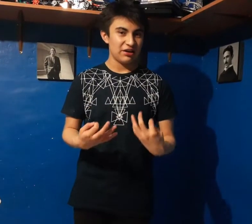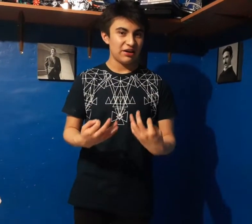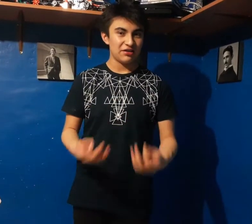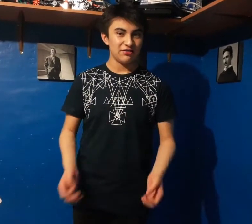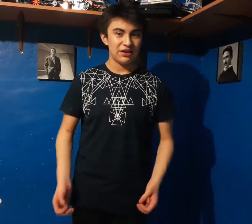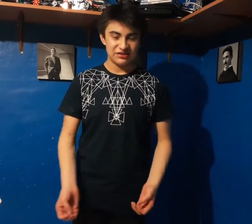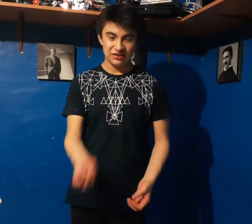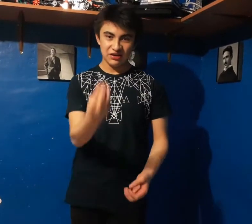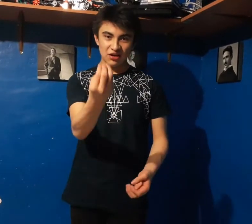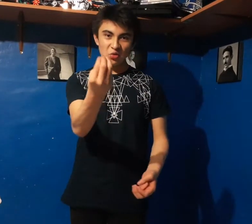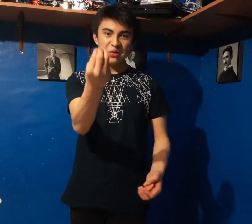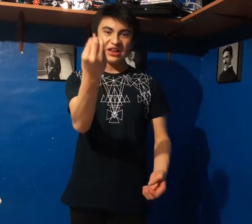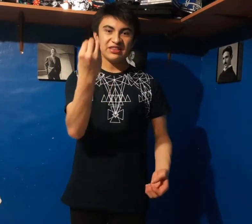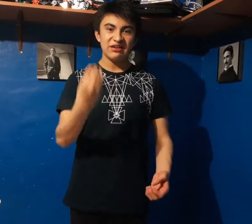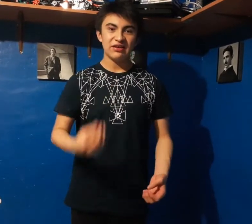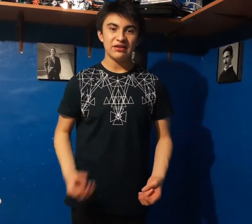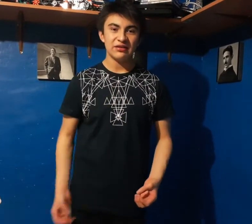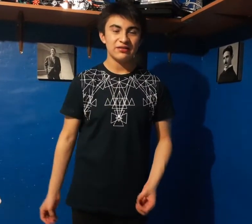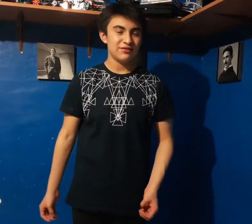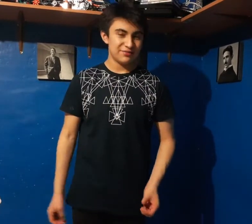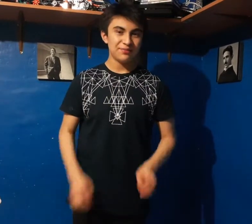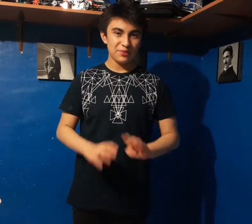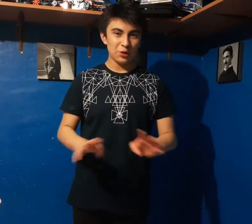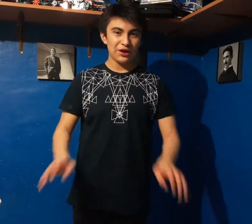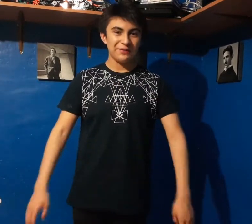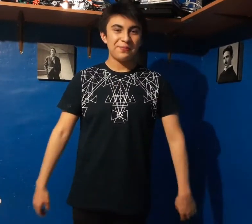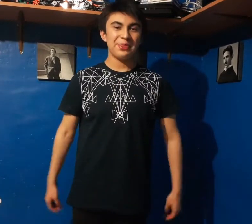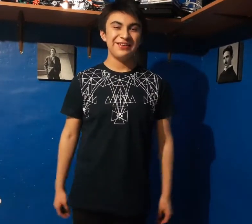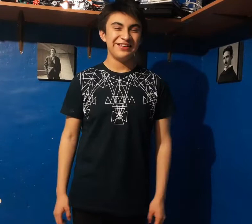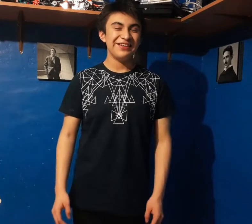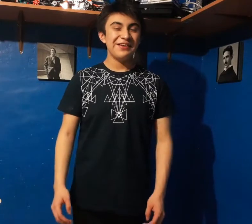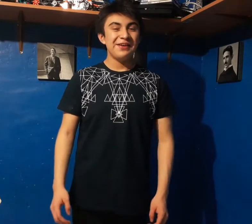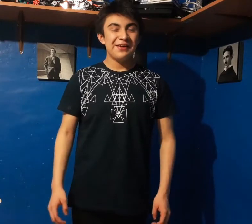acento italiano, así, Cuarantina. Ok.